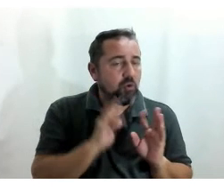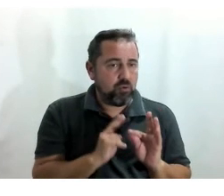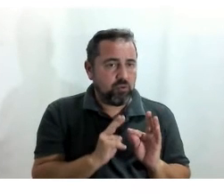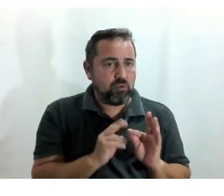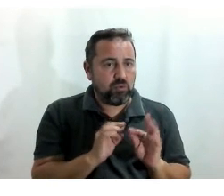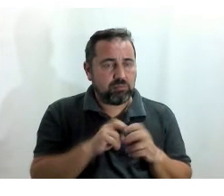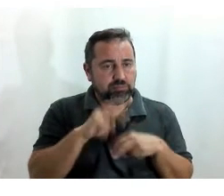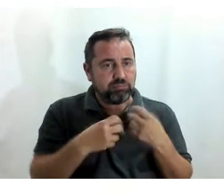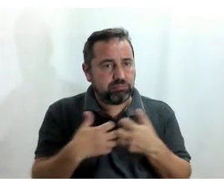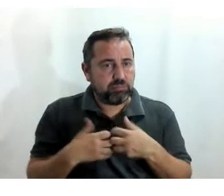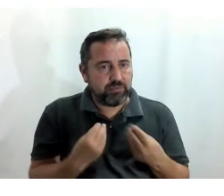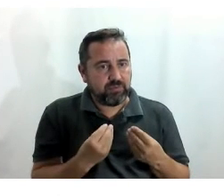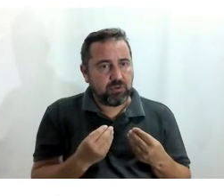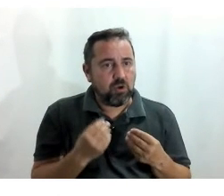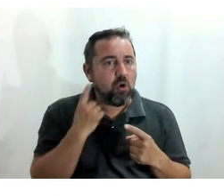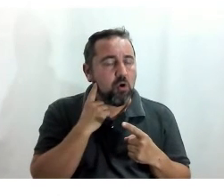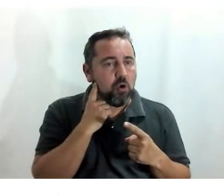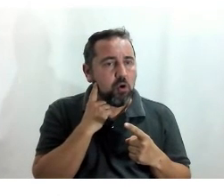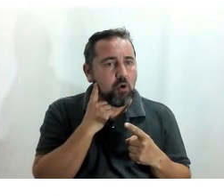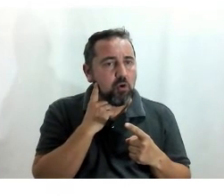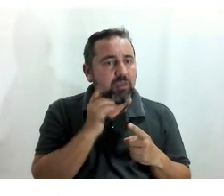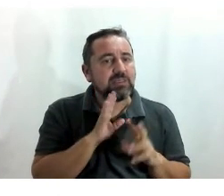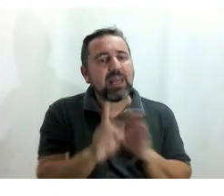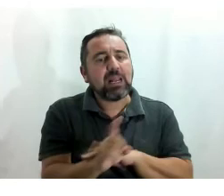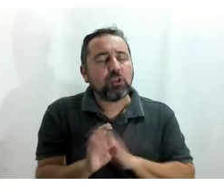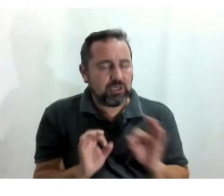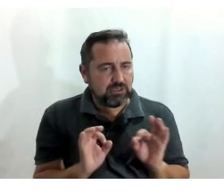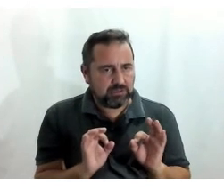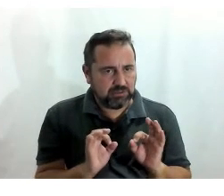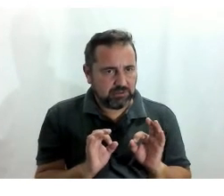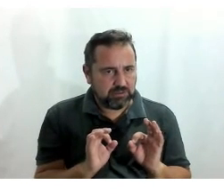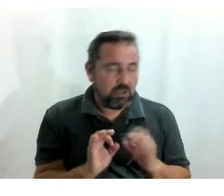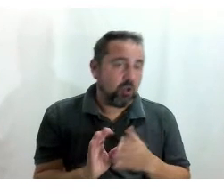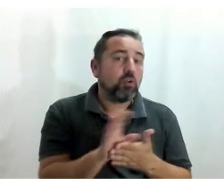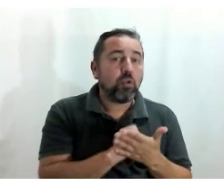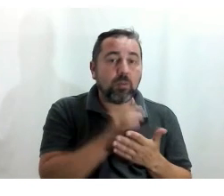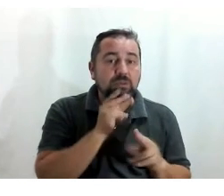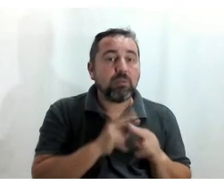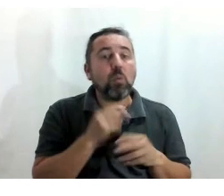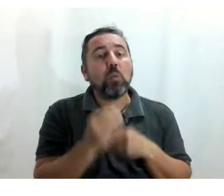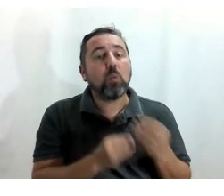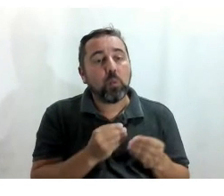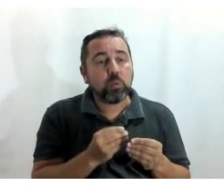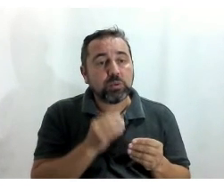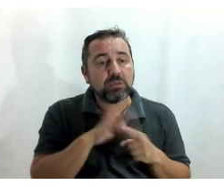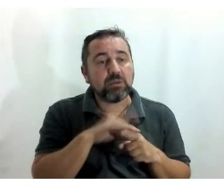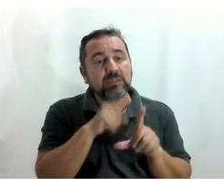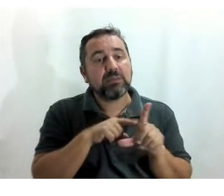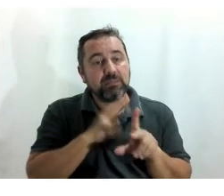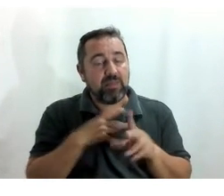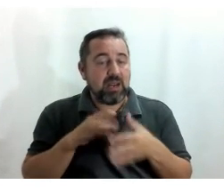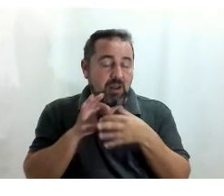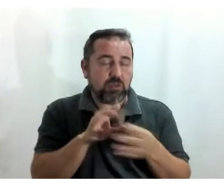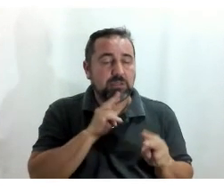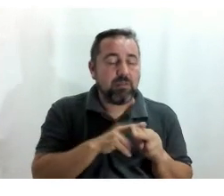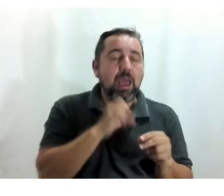en oído de ratones. Y todo ello mediante la utilización de vectores adenovíricos. Con